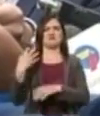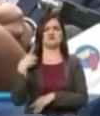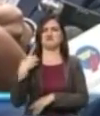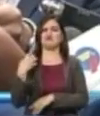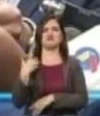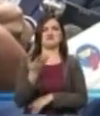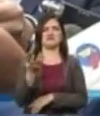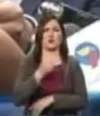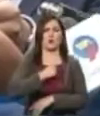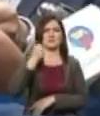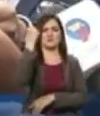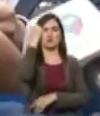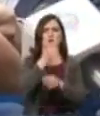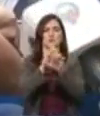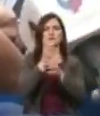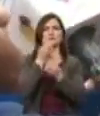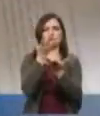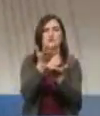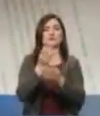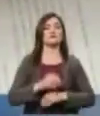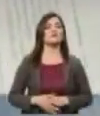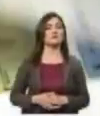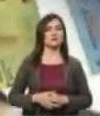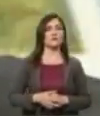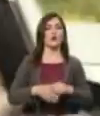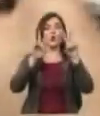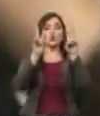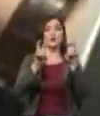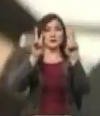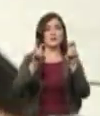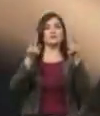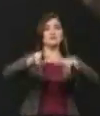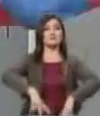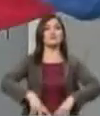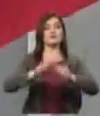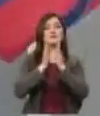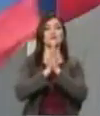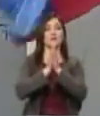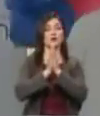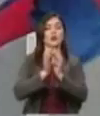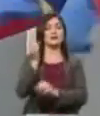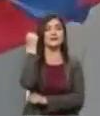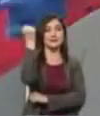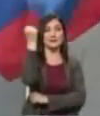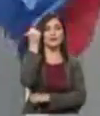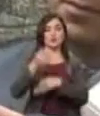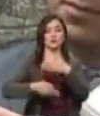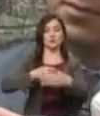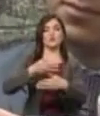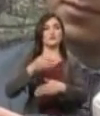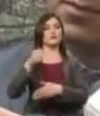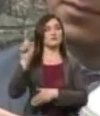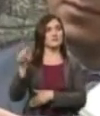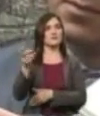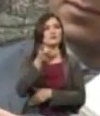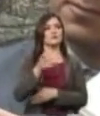garantiza de manera adecuada los derechos a la libertad de expresión e información. Otro tema que incluye la acción de protección presentada es la violación del derecho al debido proceso. Es